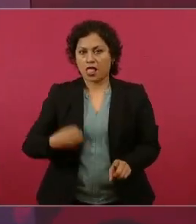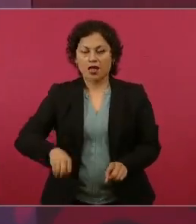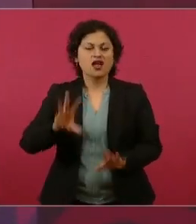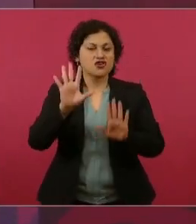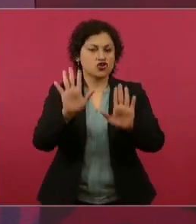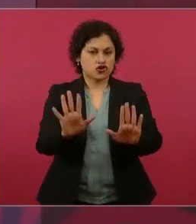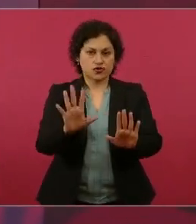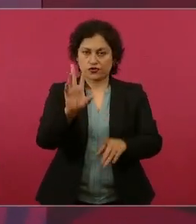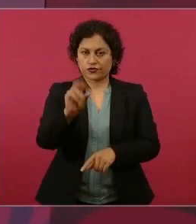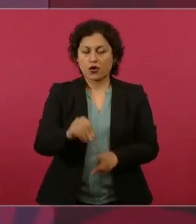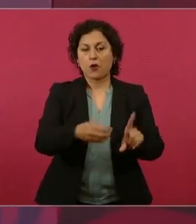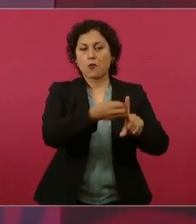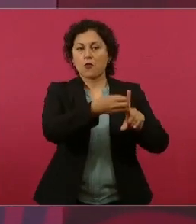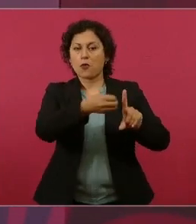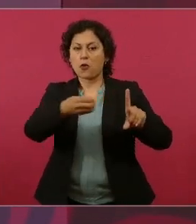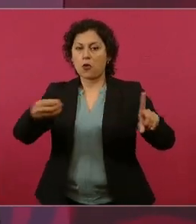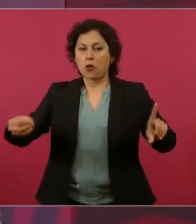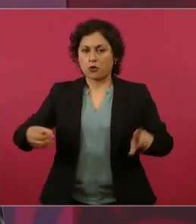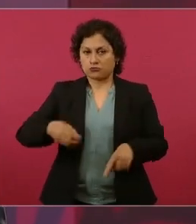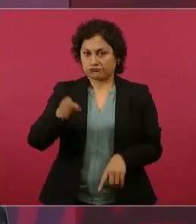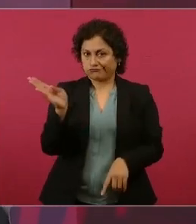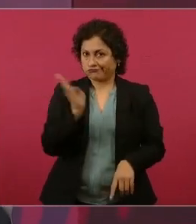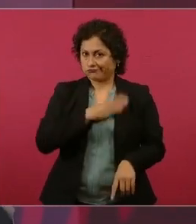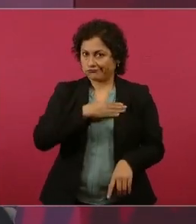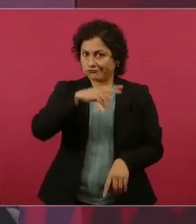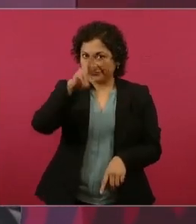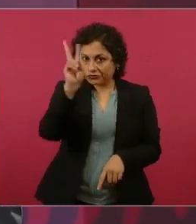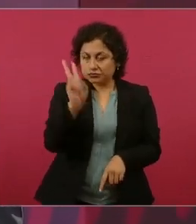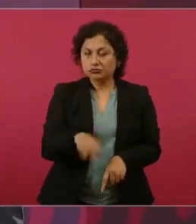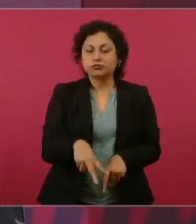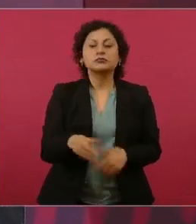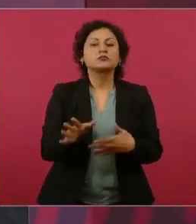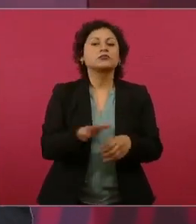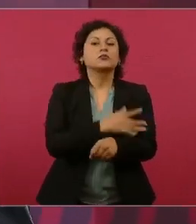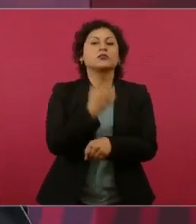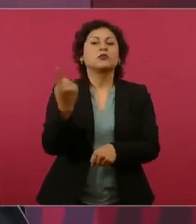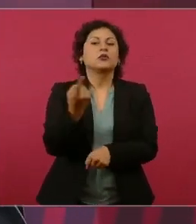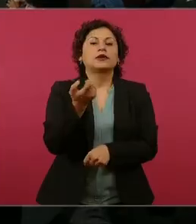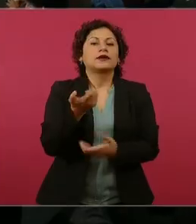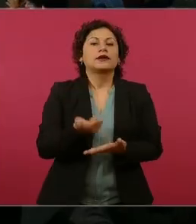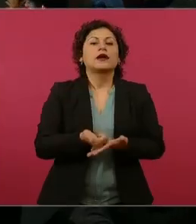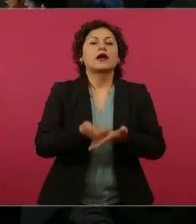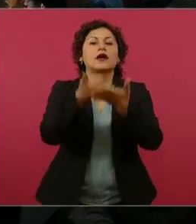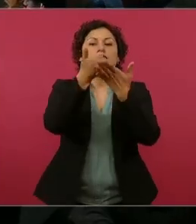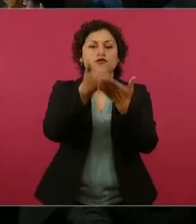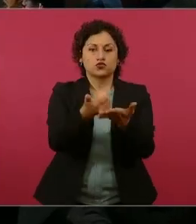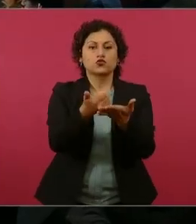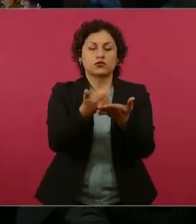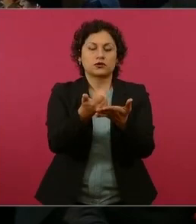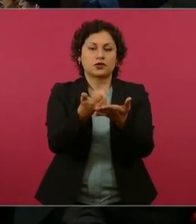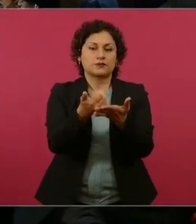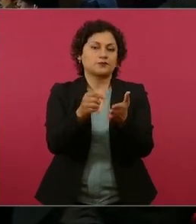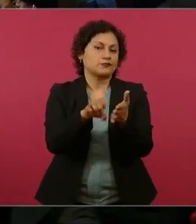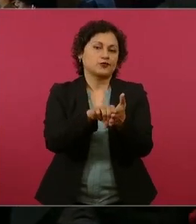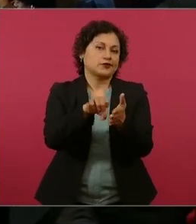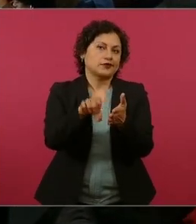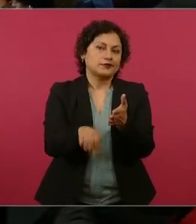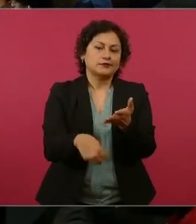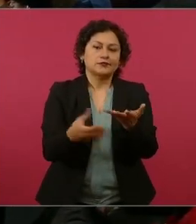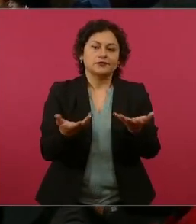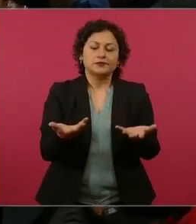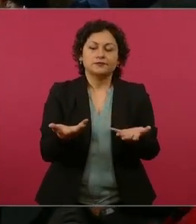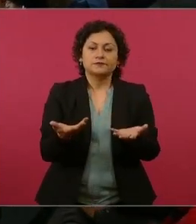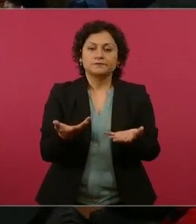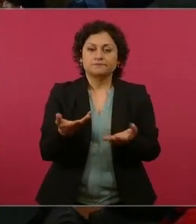y es muy bueno porque se evita el riesgo que significa